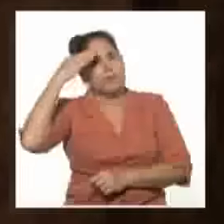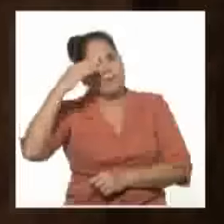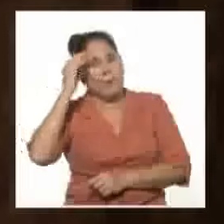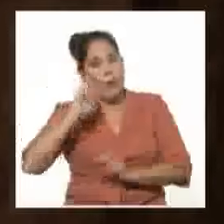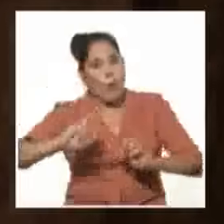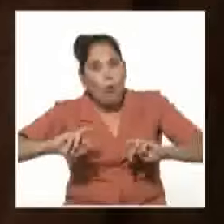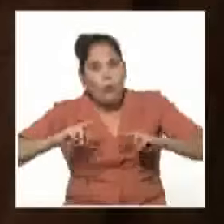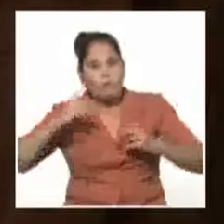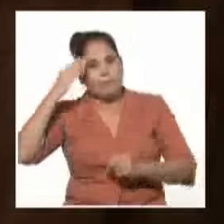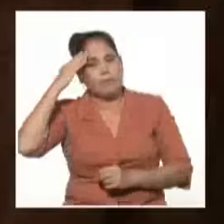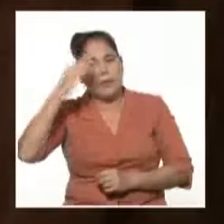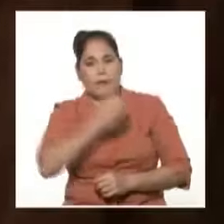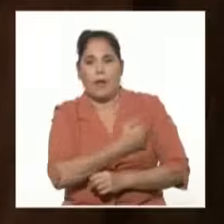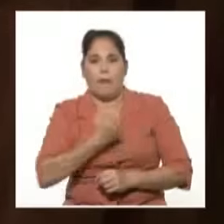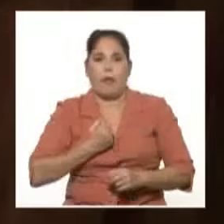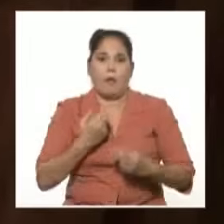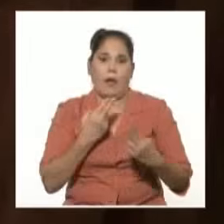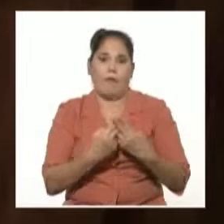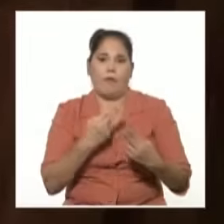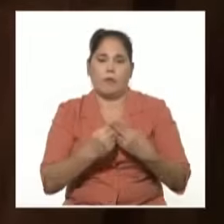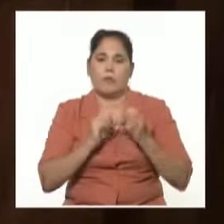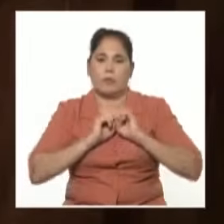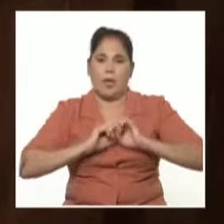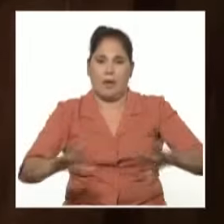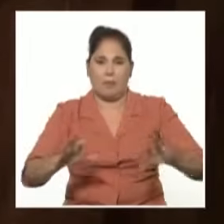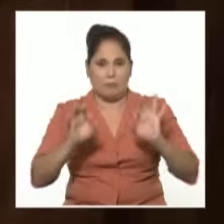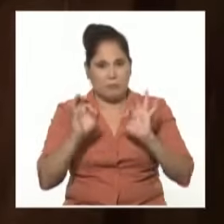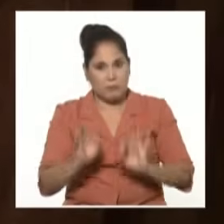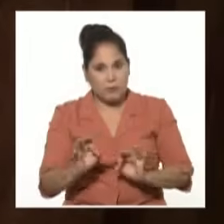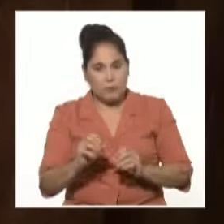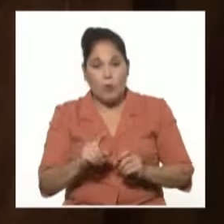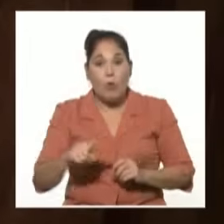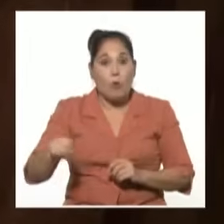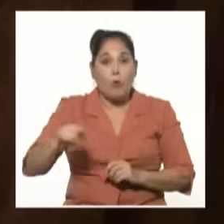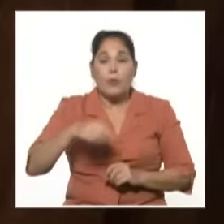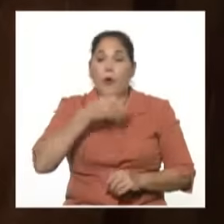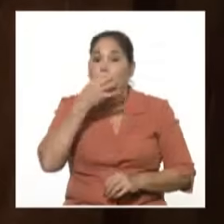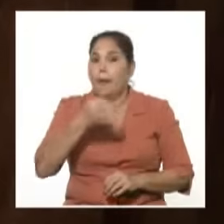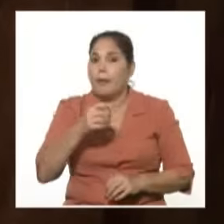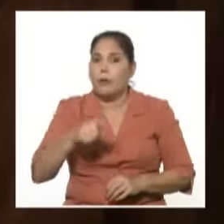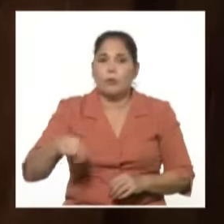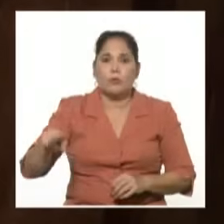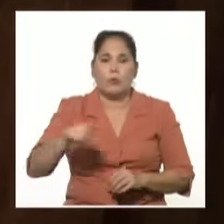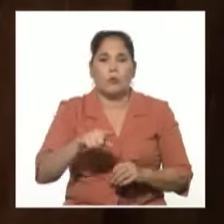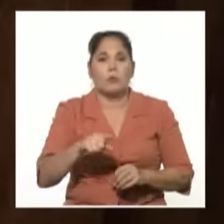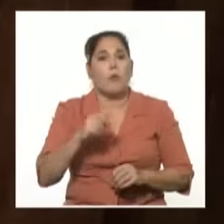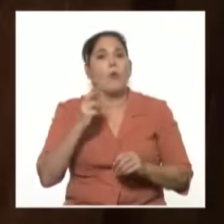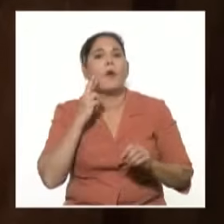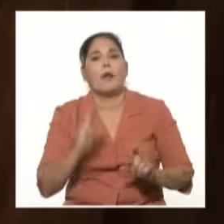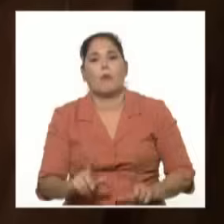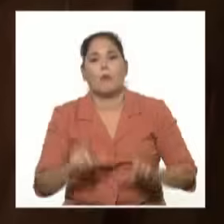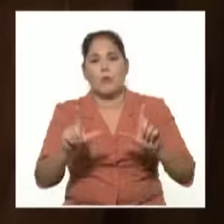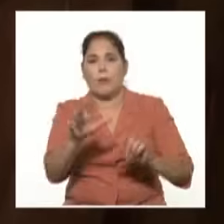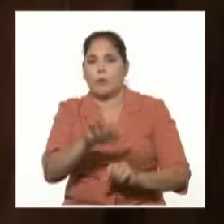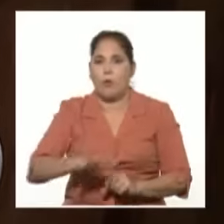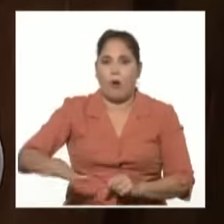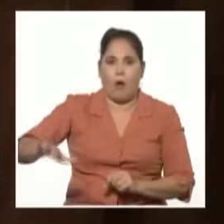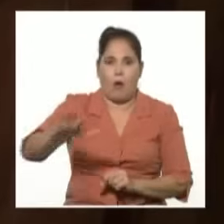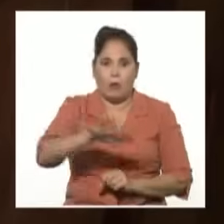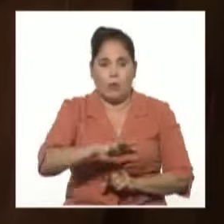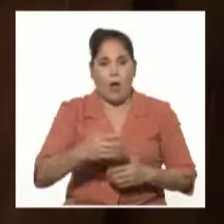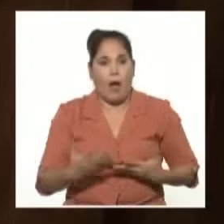vez su heroísmo y su ejemplo. Hago extensivo ese reconocimiento a la